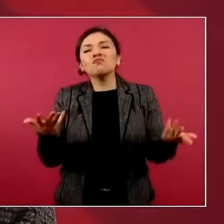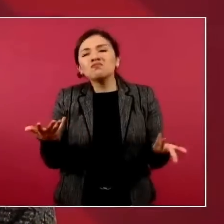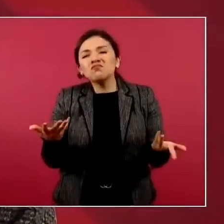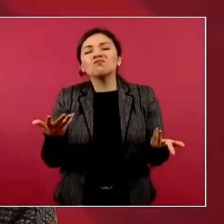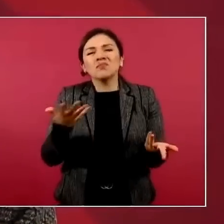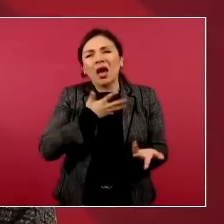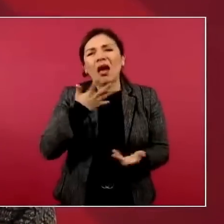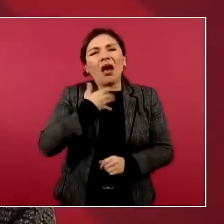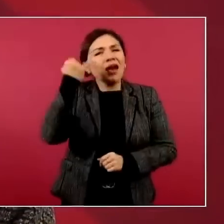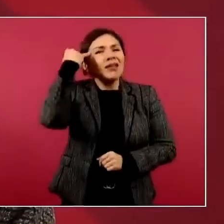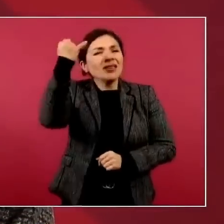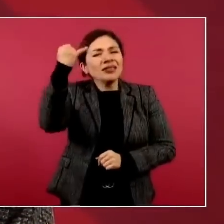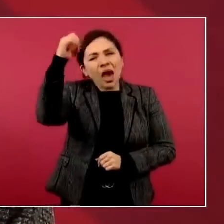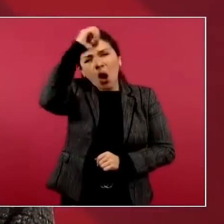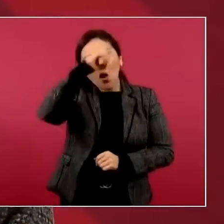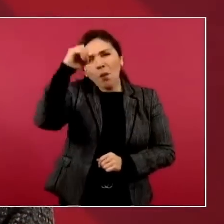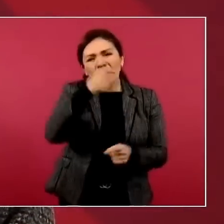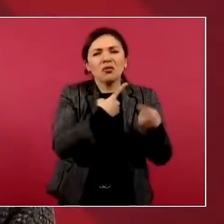posturas distintas.